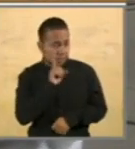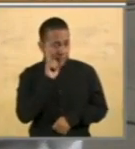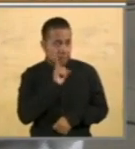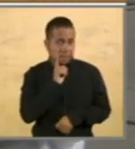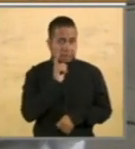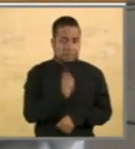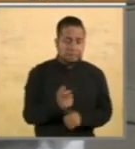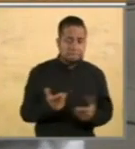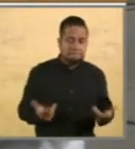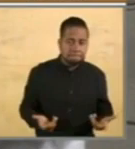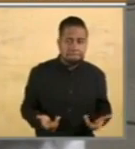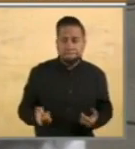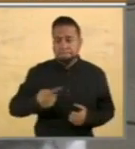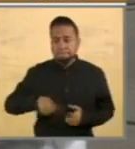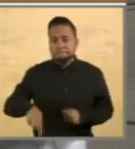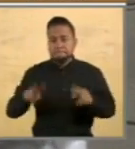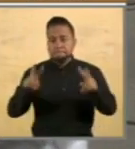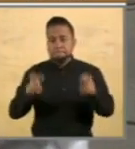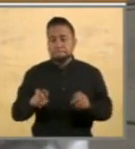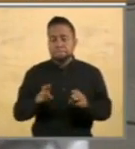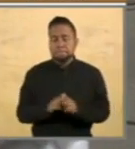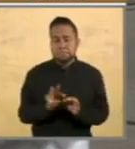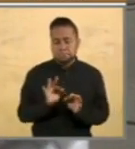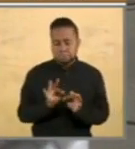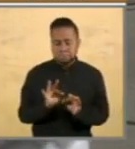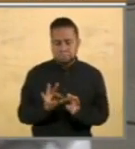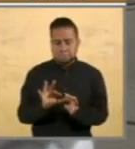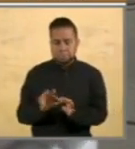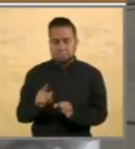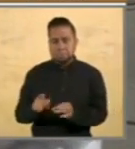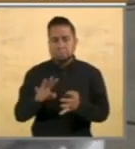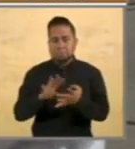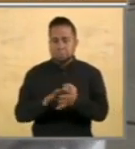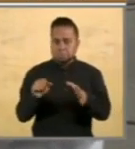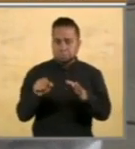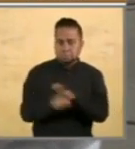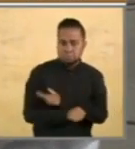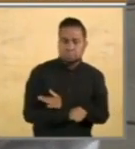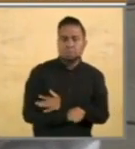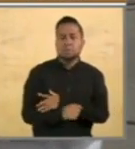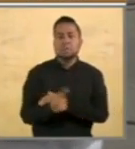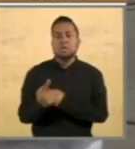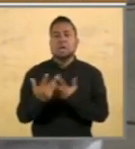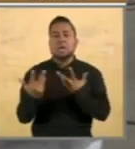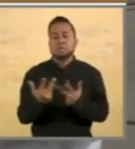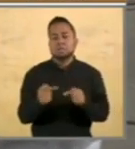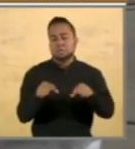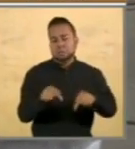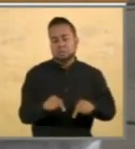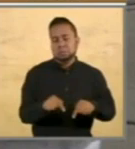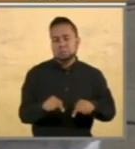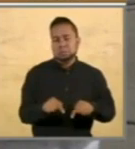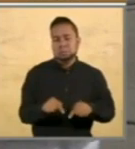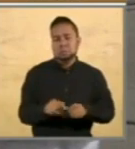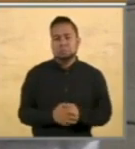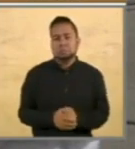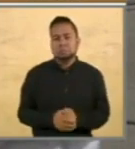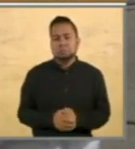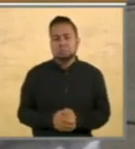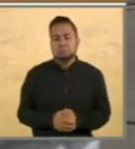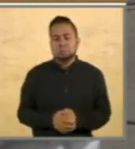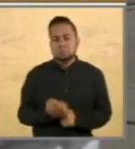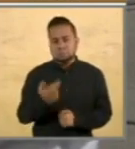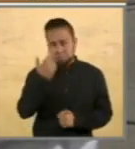en el que pues bueno son cuestiones que son permanentes ahí reinsercion qué se podría hacer en ese caso no en en este